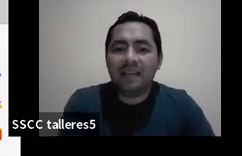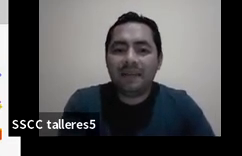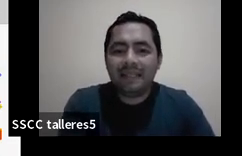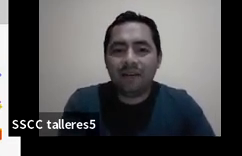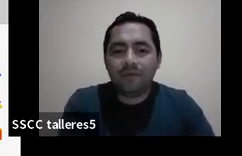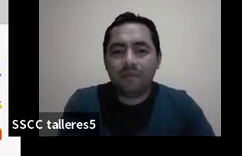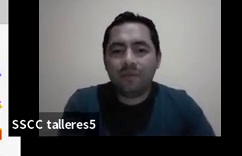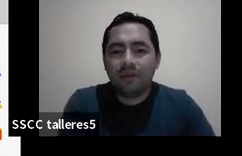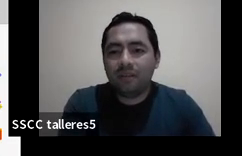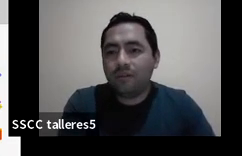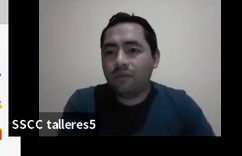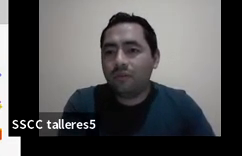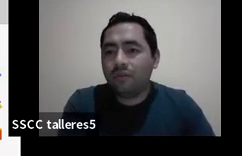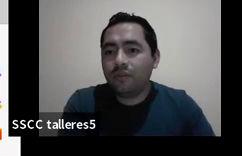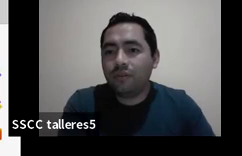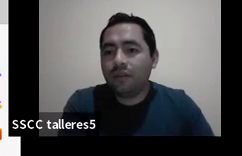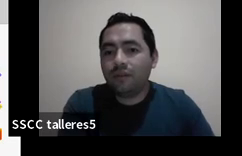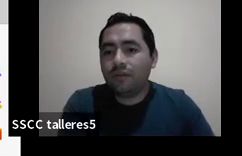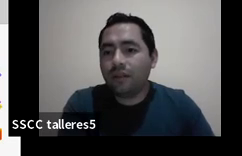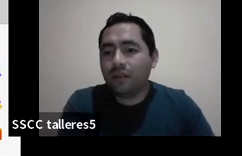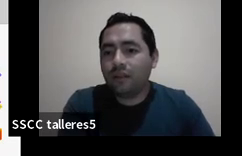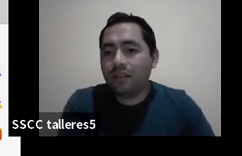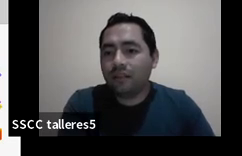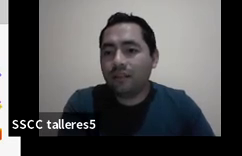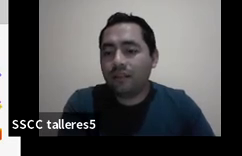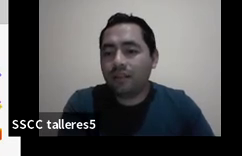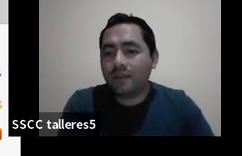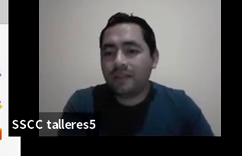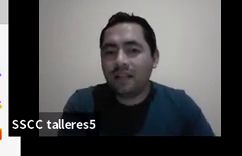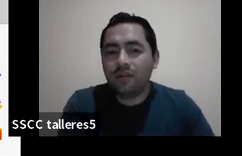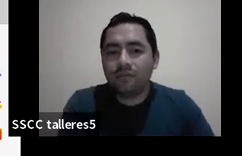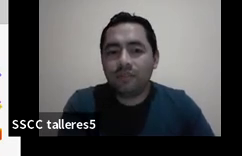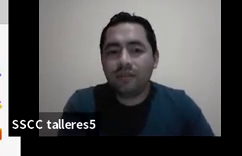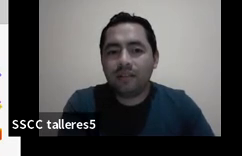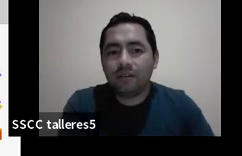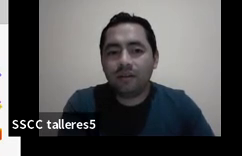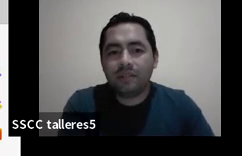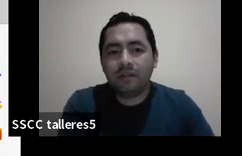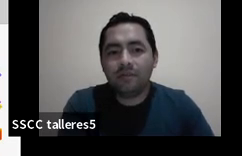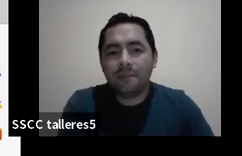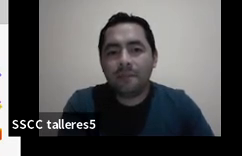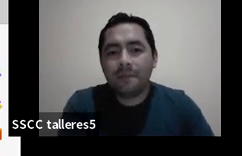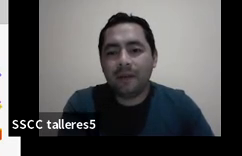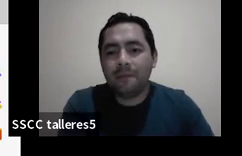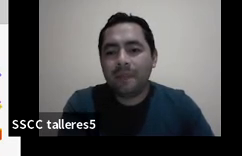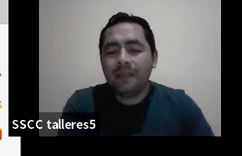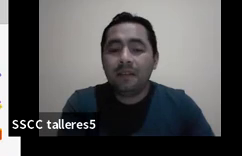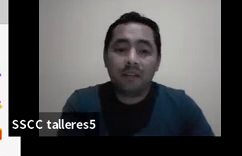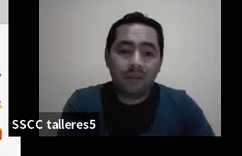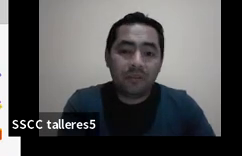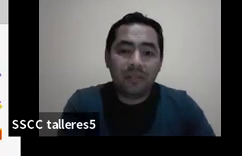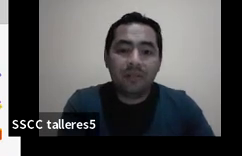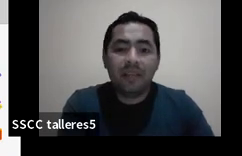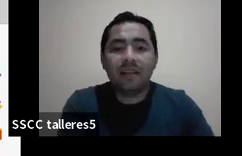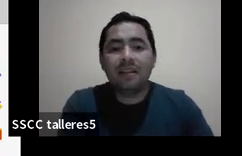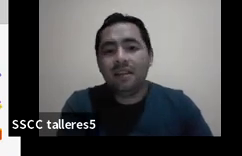también el abecedario. Por acá tengo, creo que el abecedario, sí, acá tengo el abecedario, ¿ya?